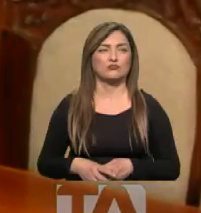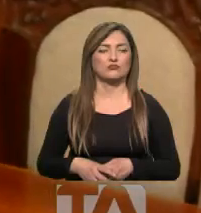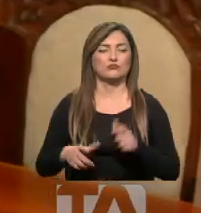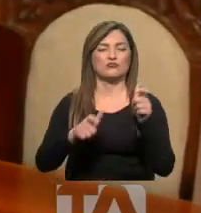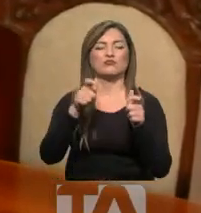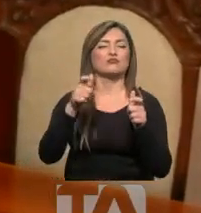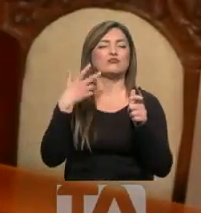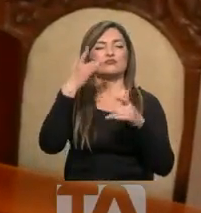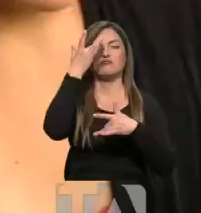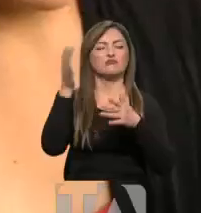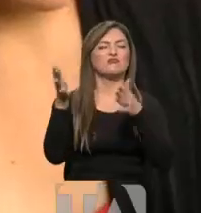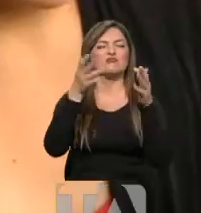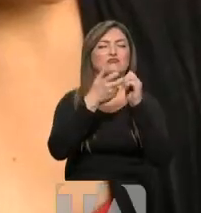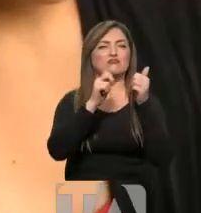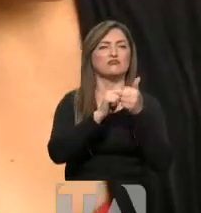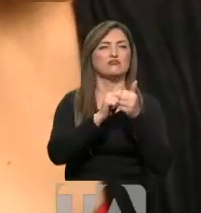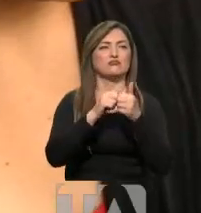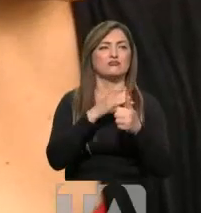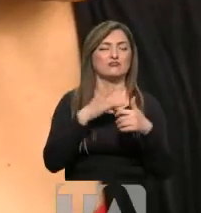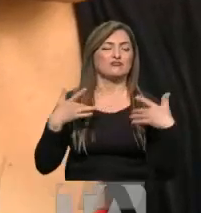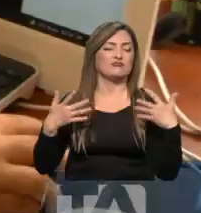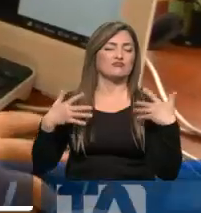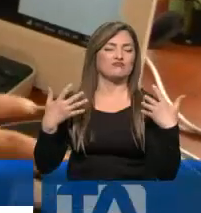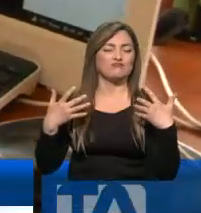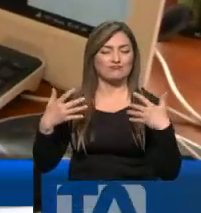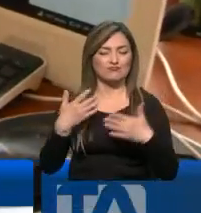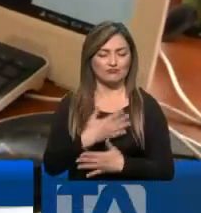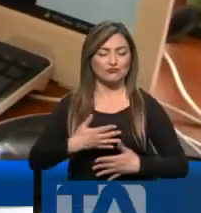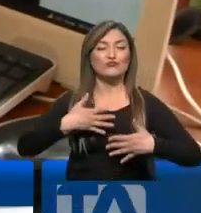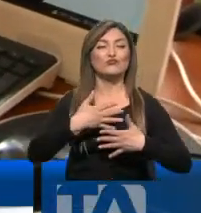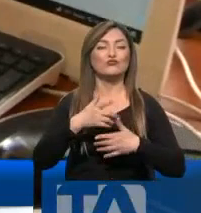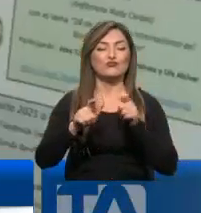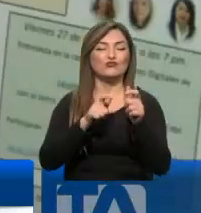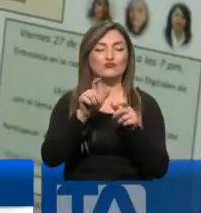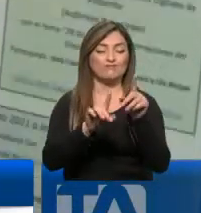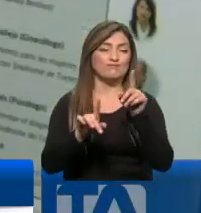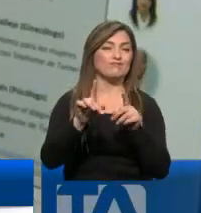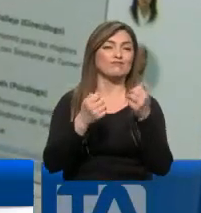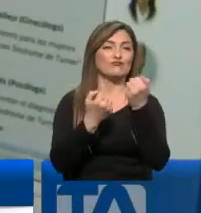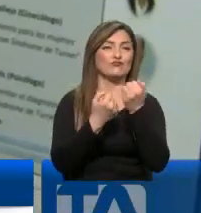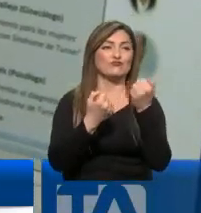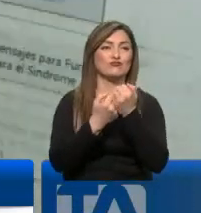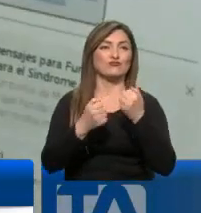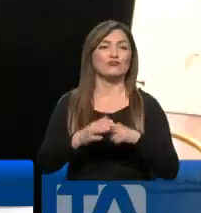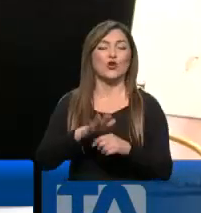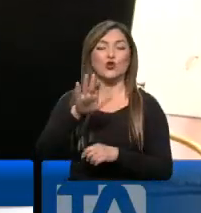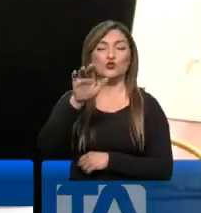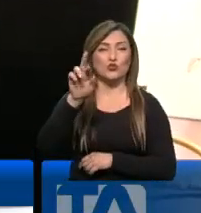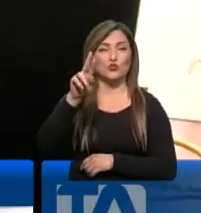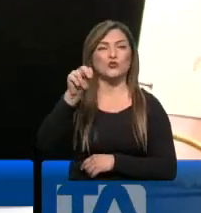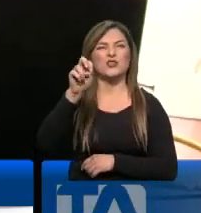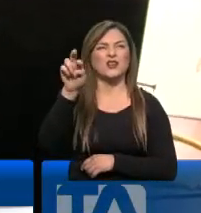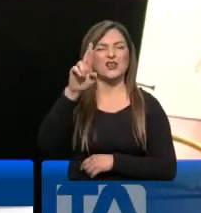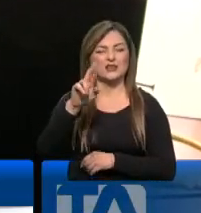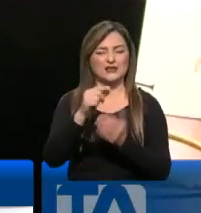Todas son alegres, divertidas y tienen un objetivo en común: brindar apoyo a las personas que han sido diagnosticadas con síndrome de Turner, una